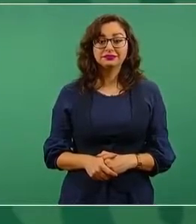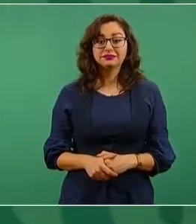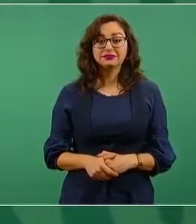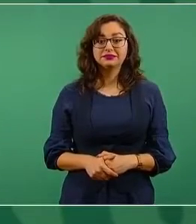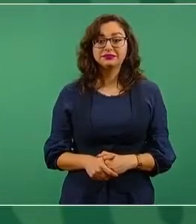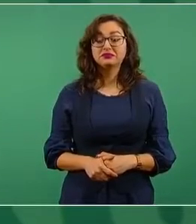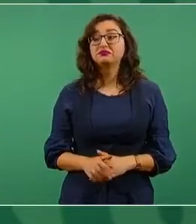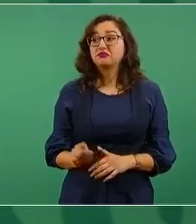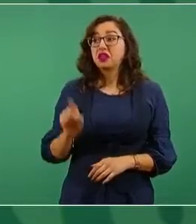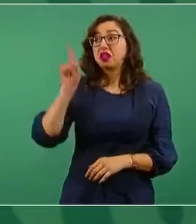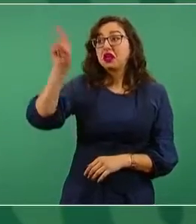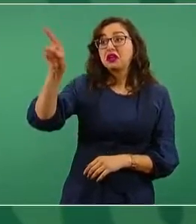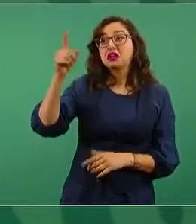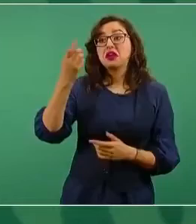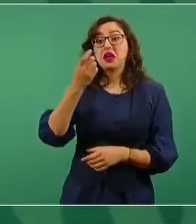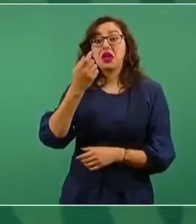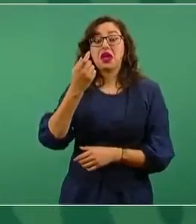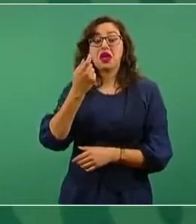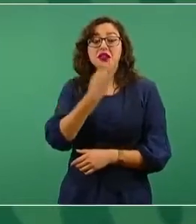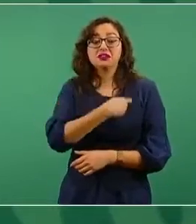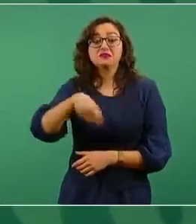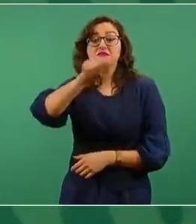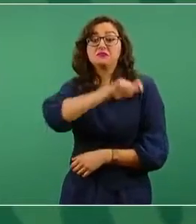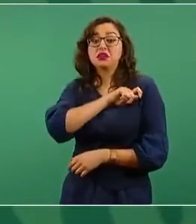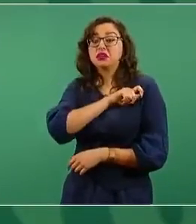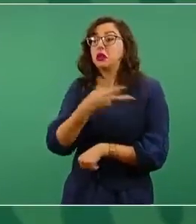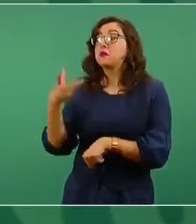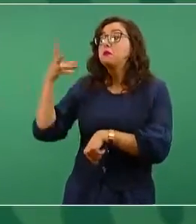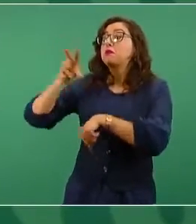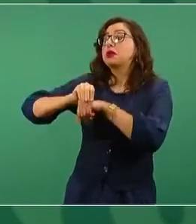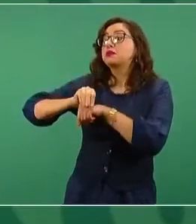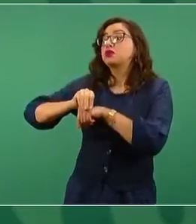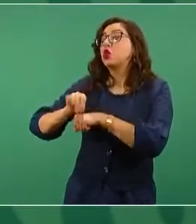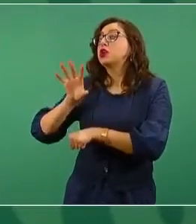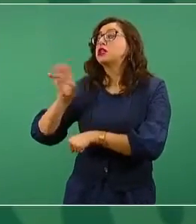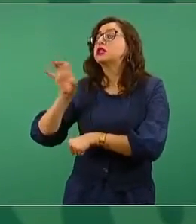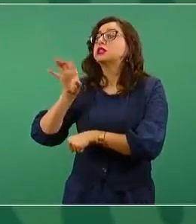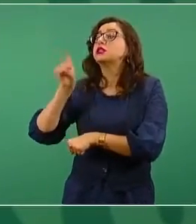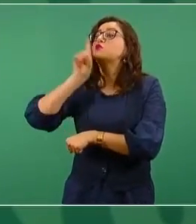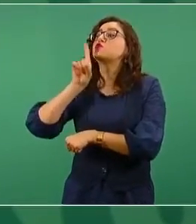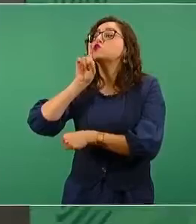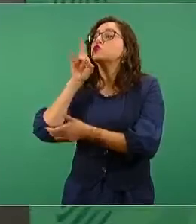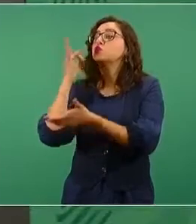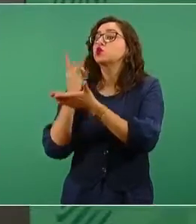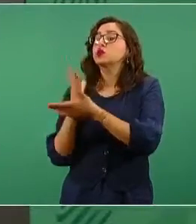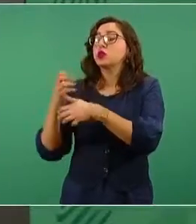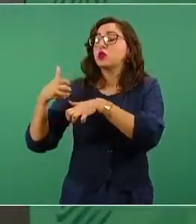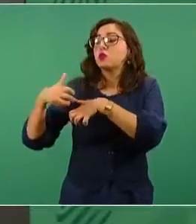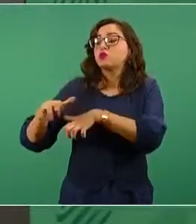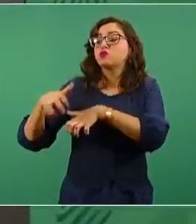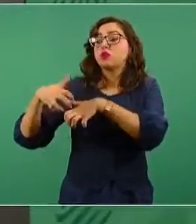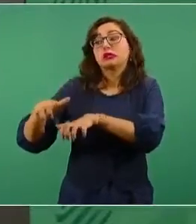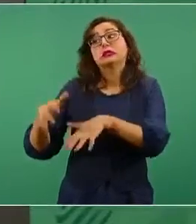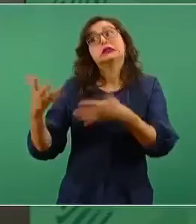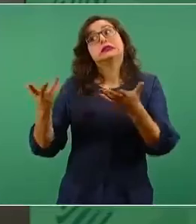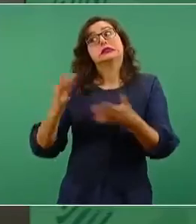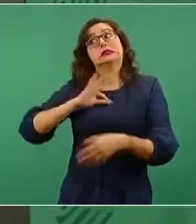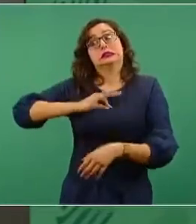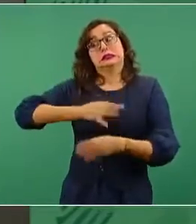solo van a permitir que salgan 500 mujeres por la